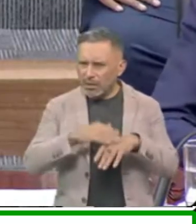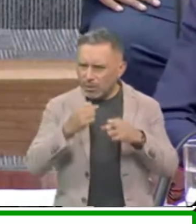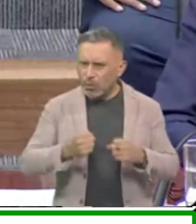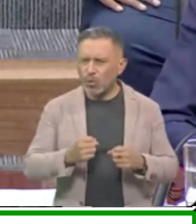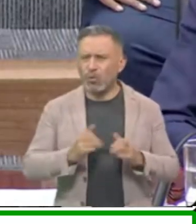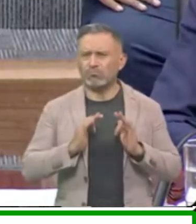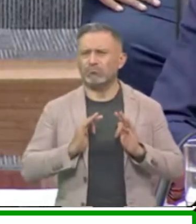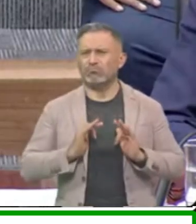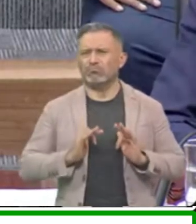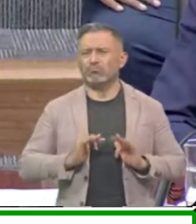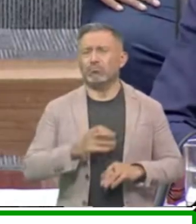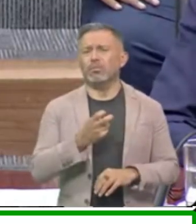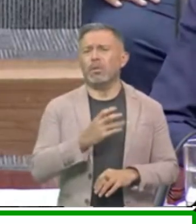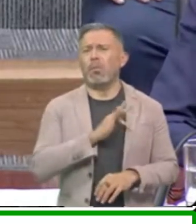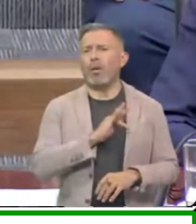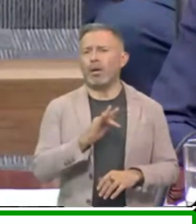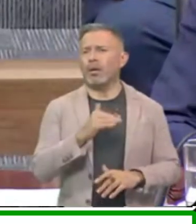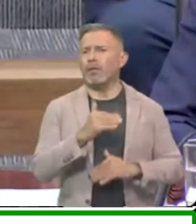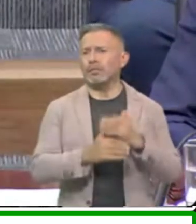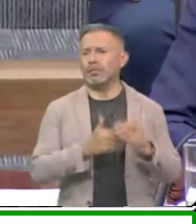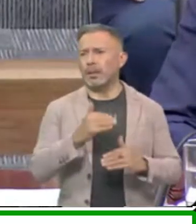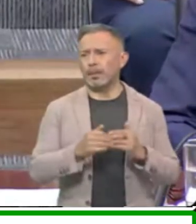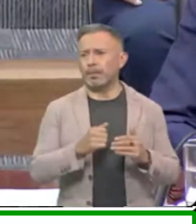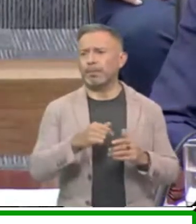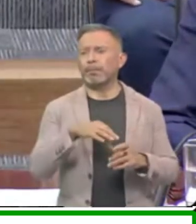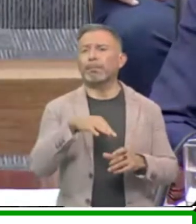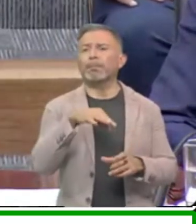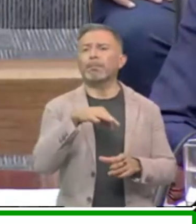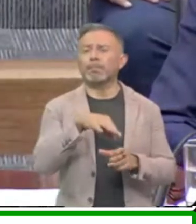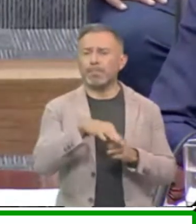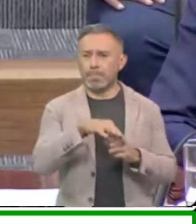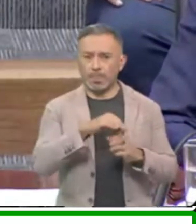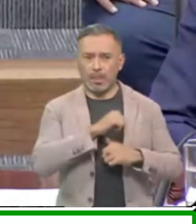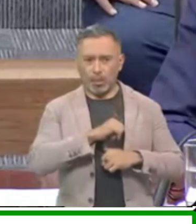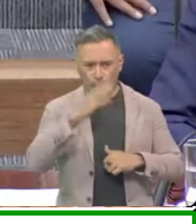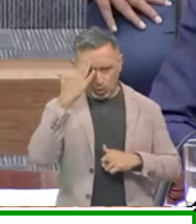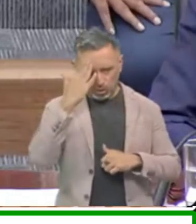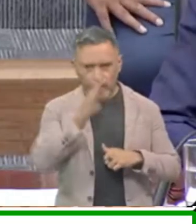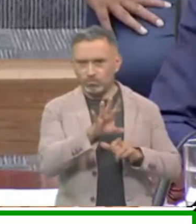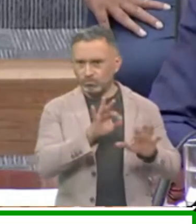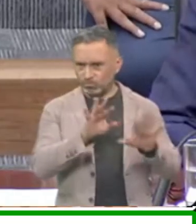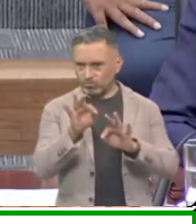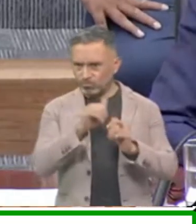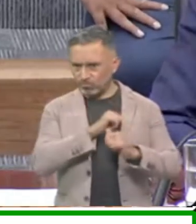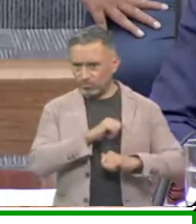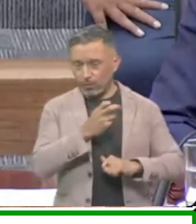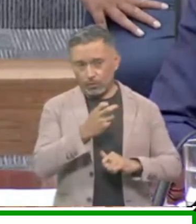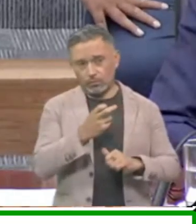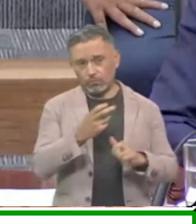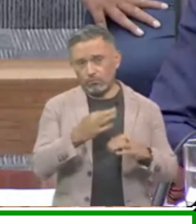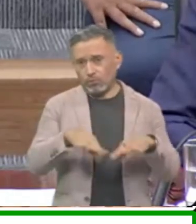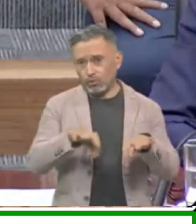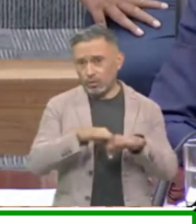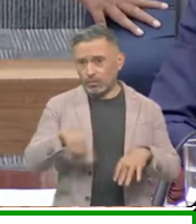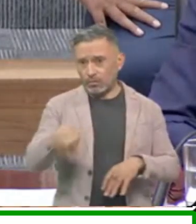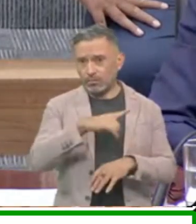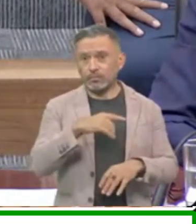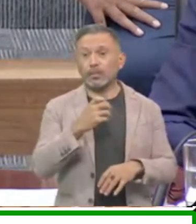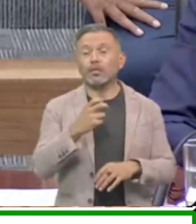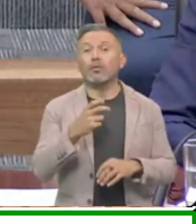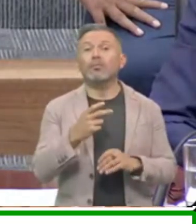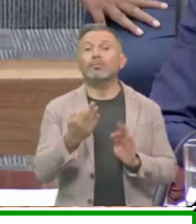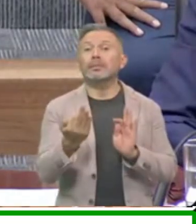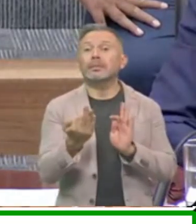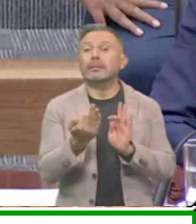para que podamos avanzar en la etapa de la legítima constitución de las autoridades, que eso es fundamental para todos. Y va a llegar ese momento,